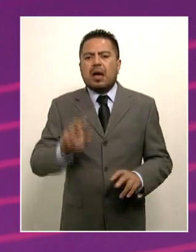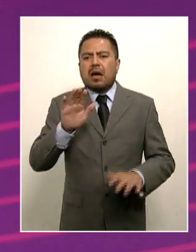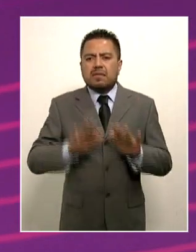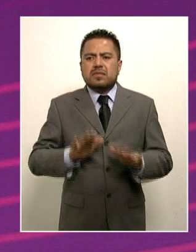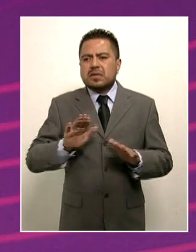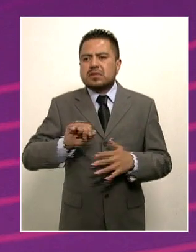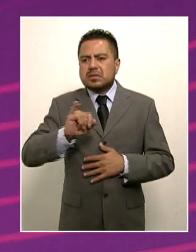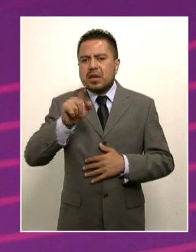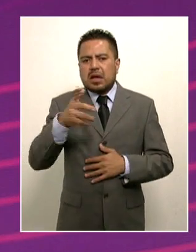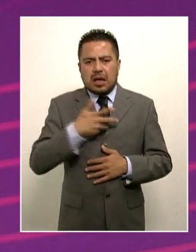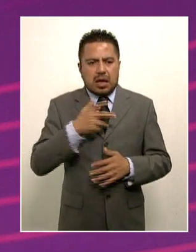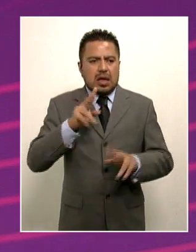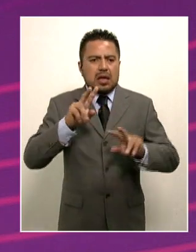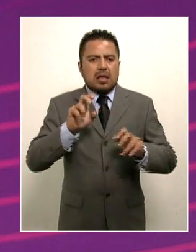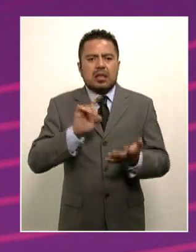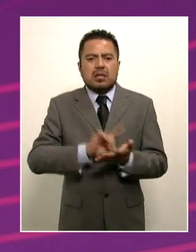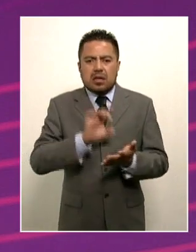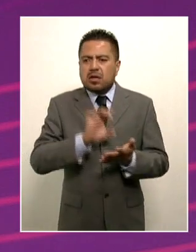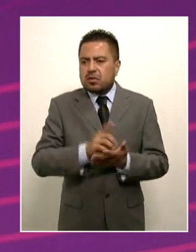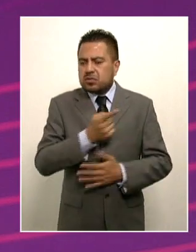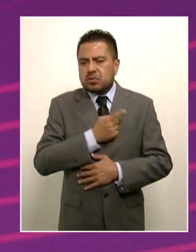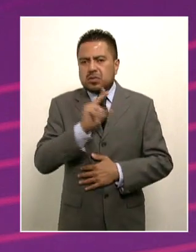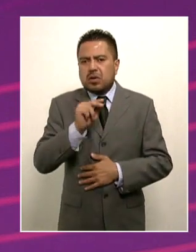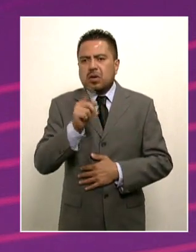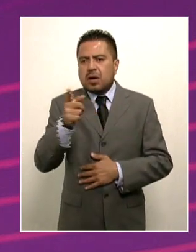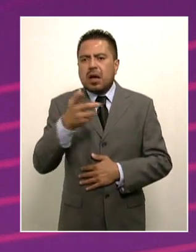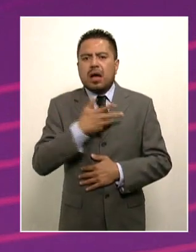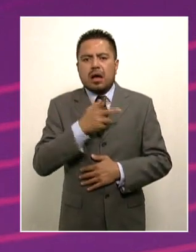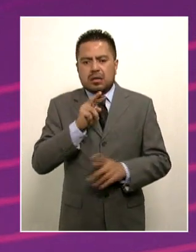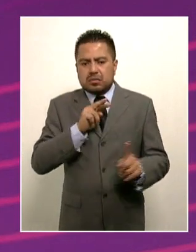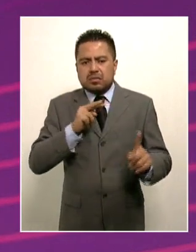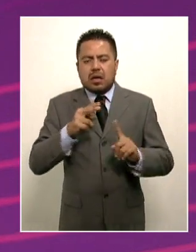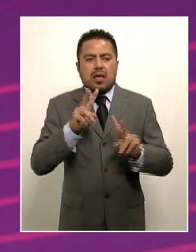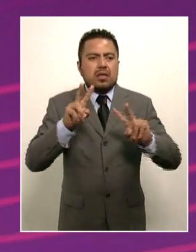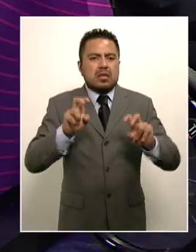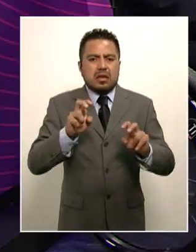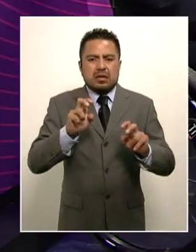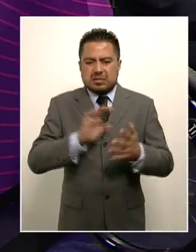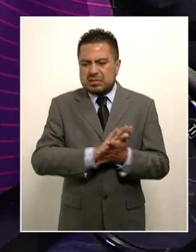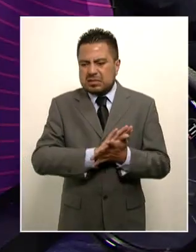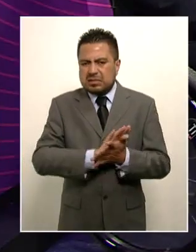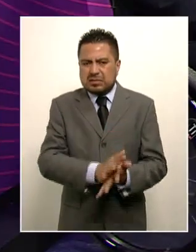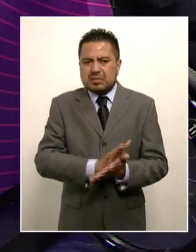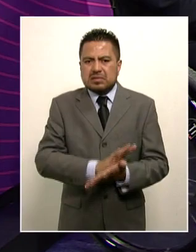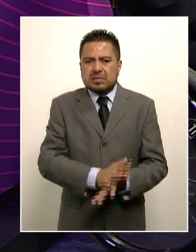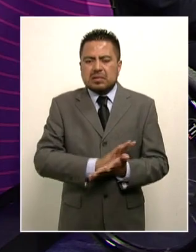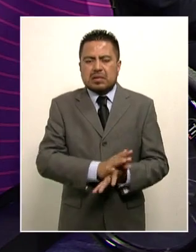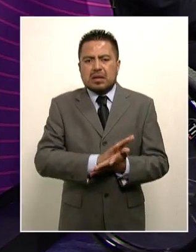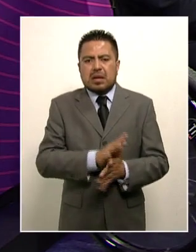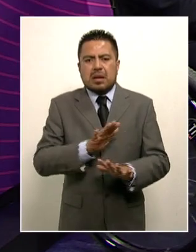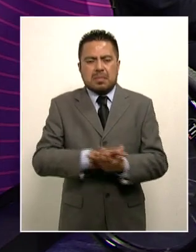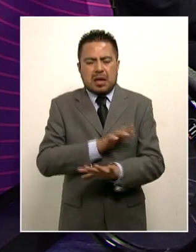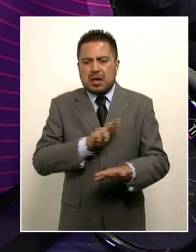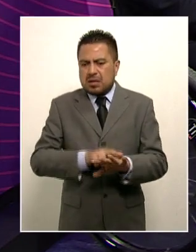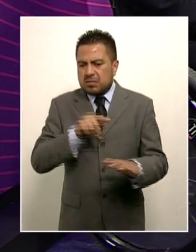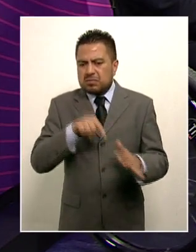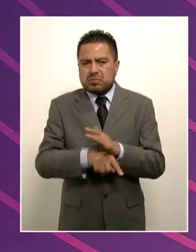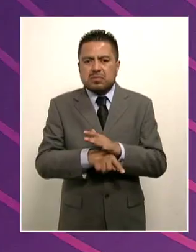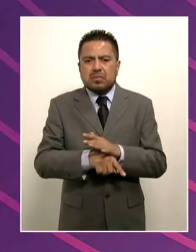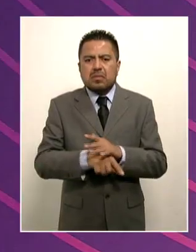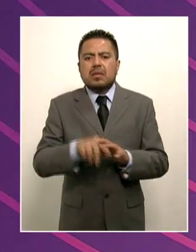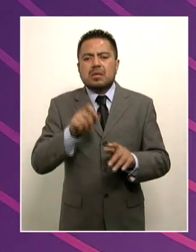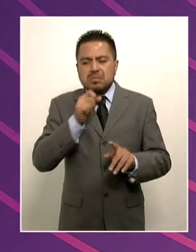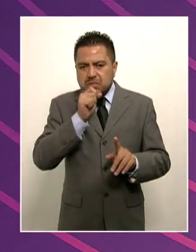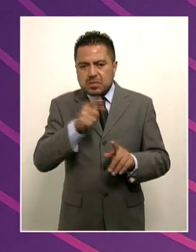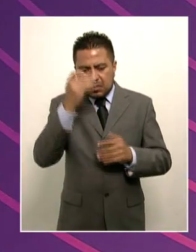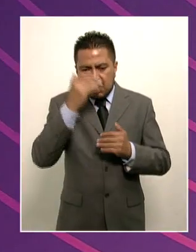tocan temas de discapacidad, pero no solo, tienes una mirada sobre el tema de la discriminación en amplio espectro, pero al mismo